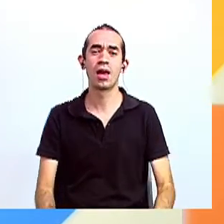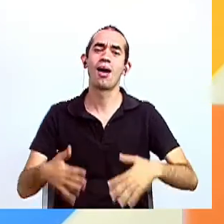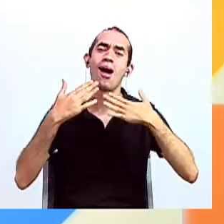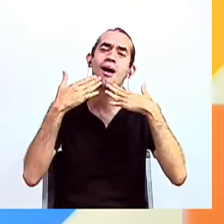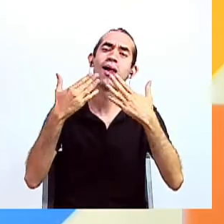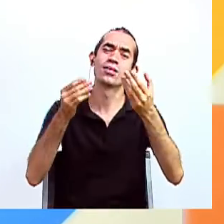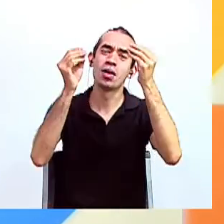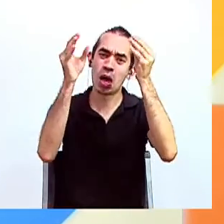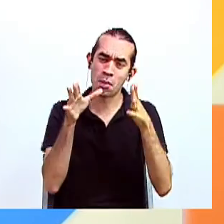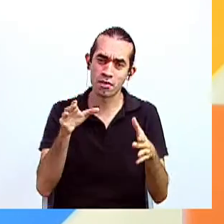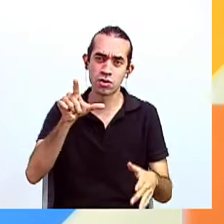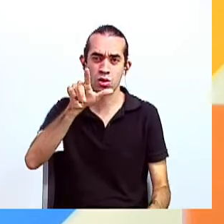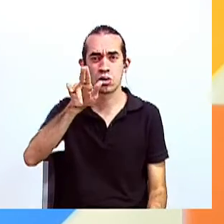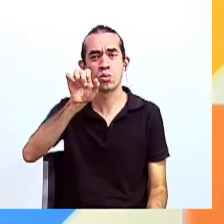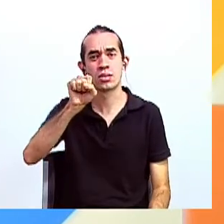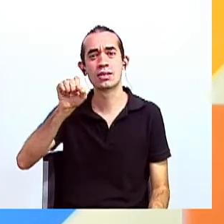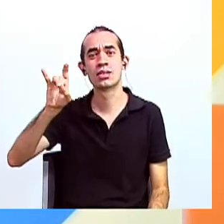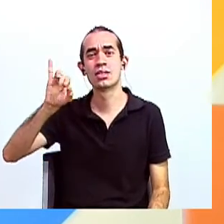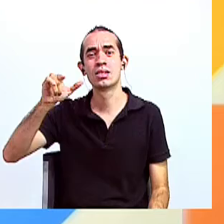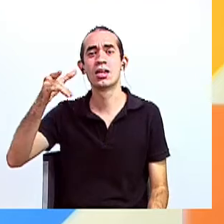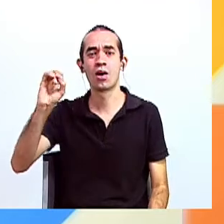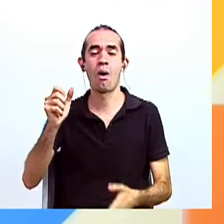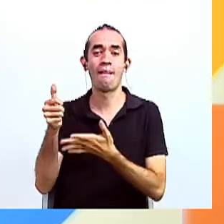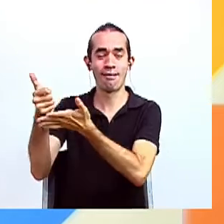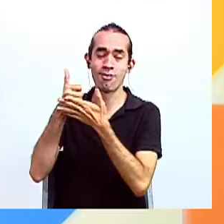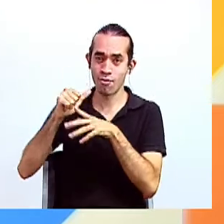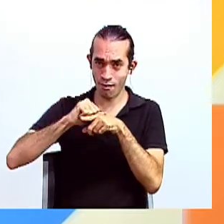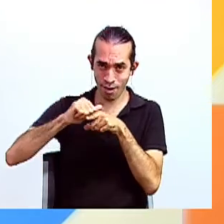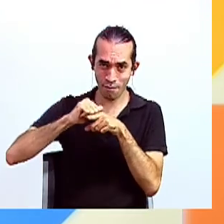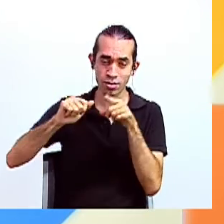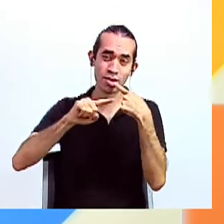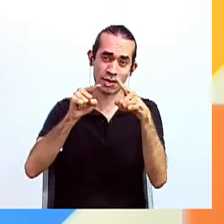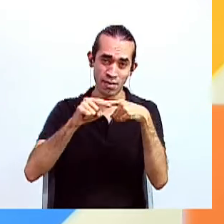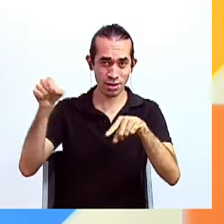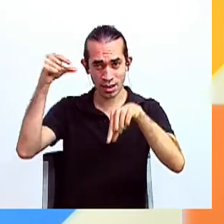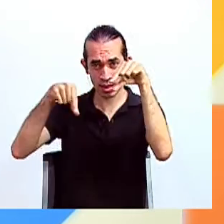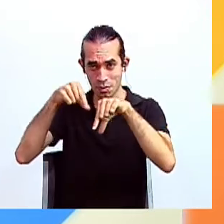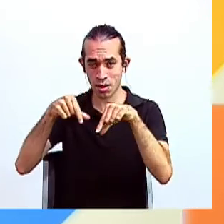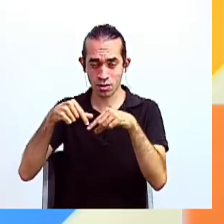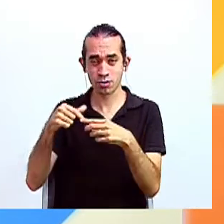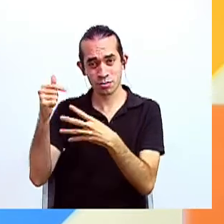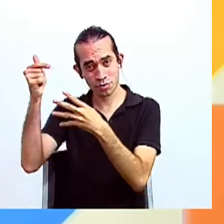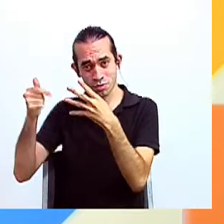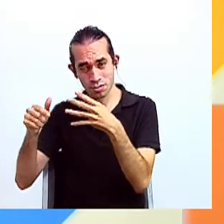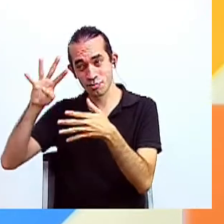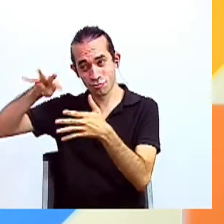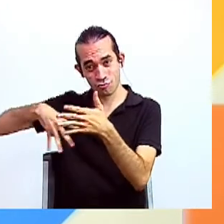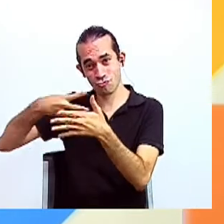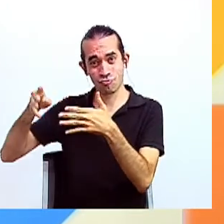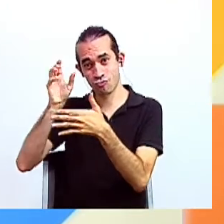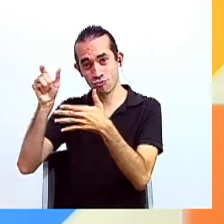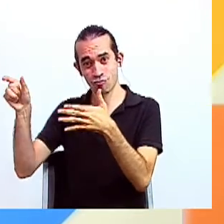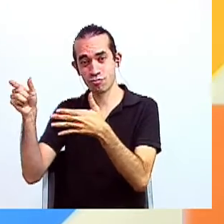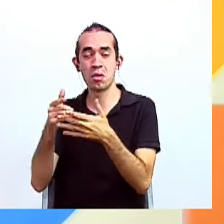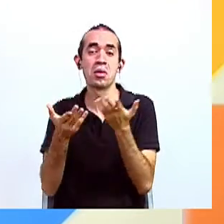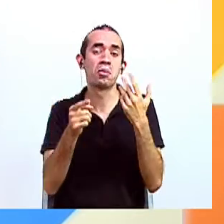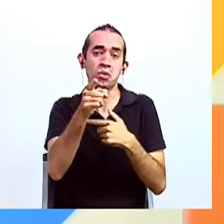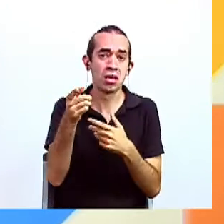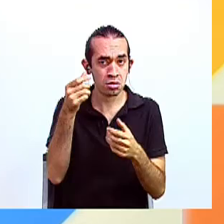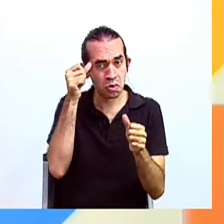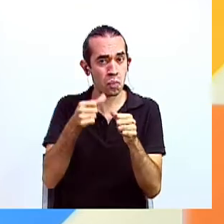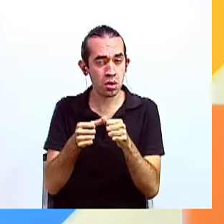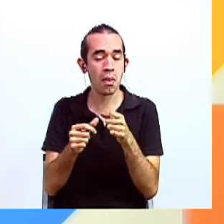Gracias al profe Luis Diego que nos ayudó con este repaso de los elementos, que probablemente ustedes se recordaban, pero es importante